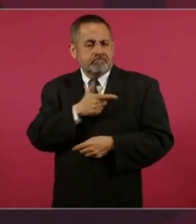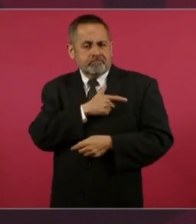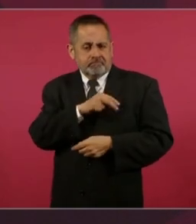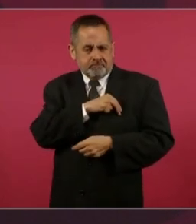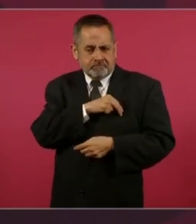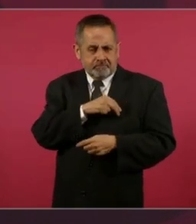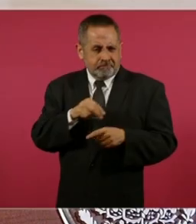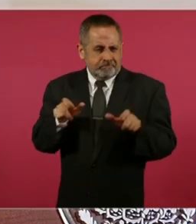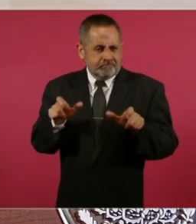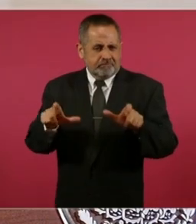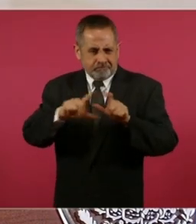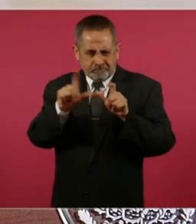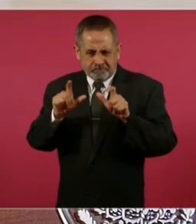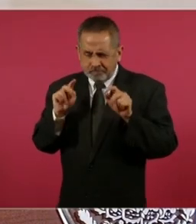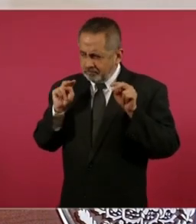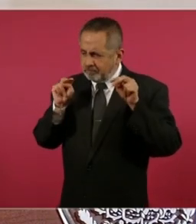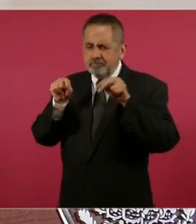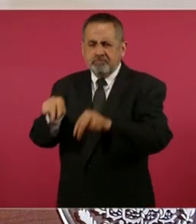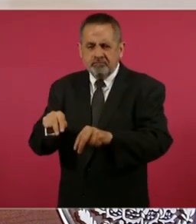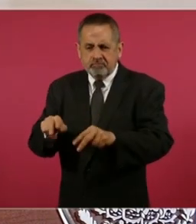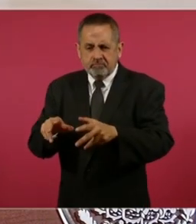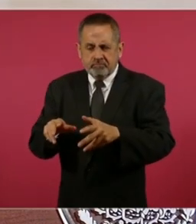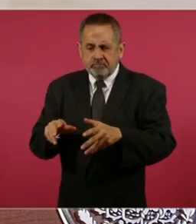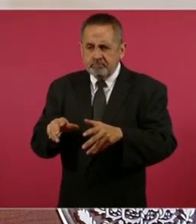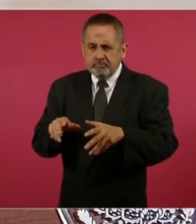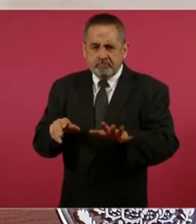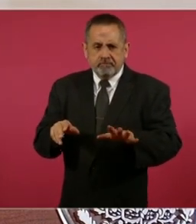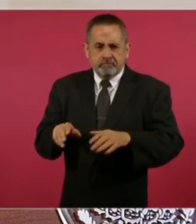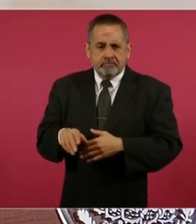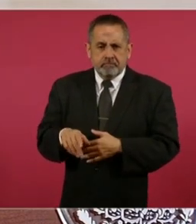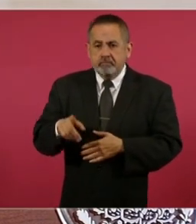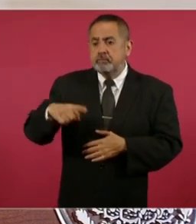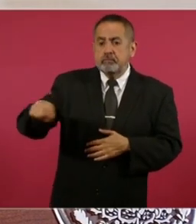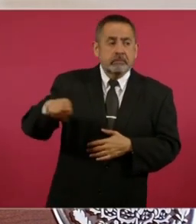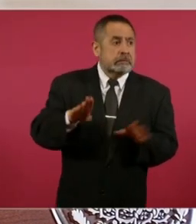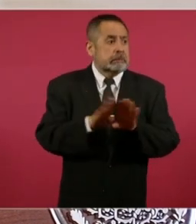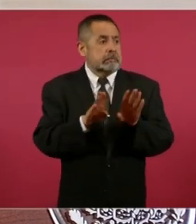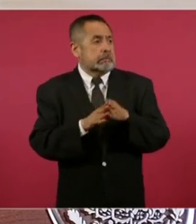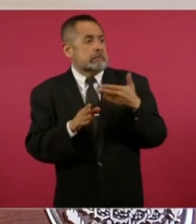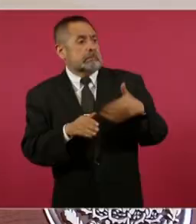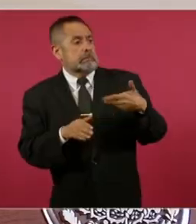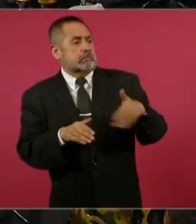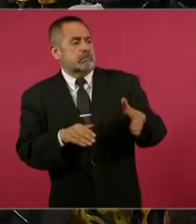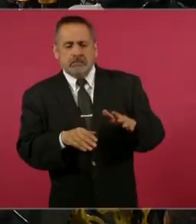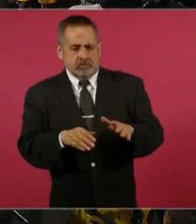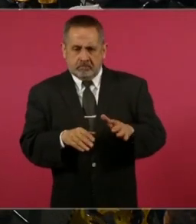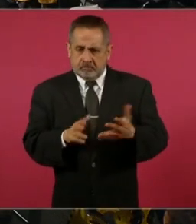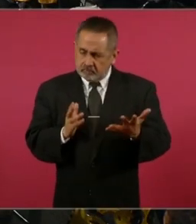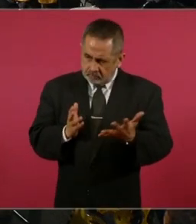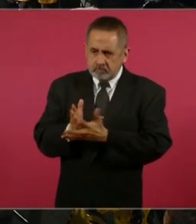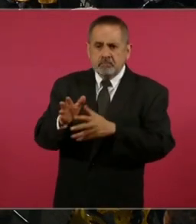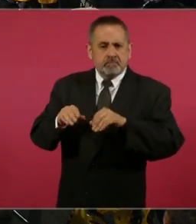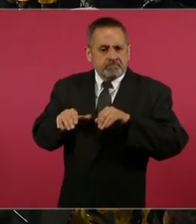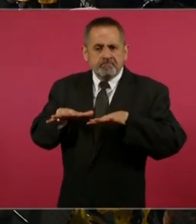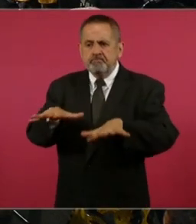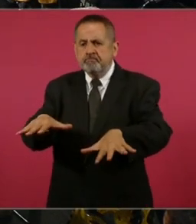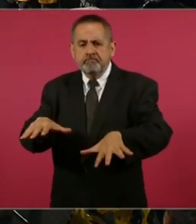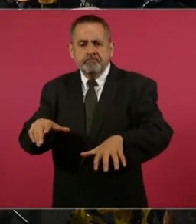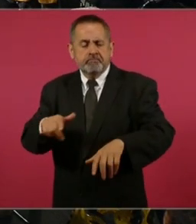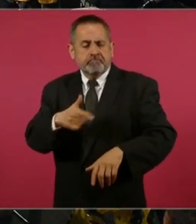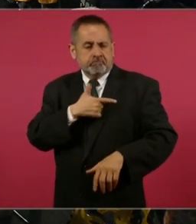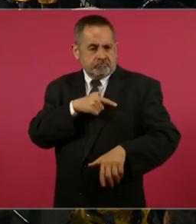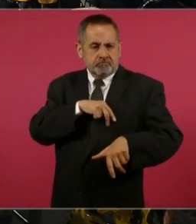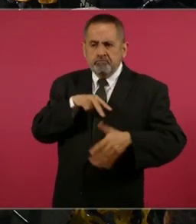que no impidan la presencia de la guardia nacional porque eso es lo